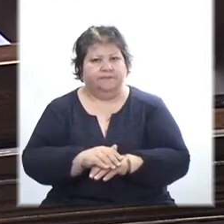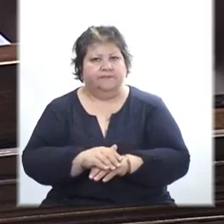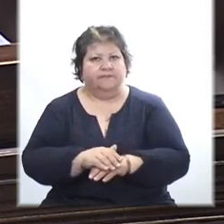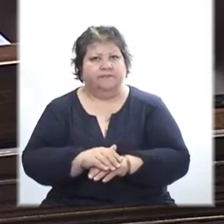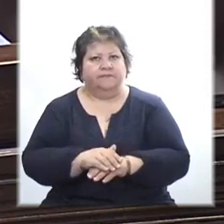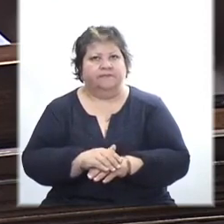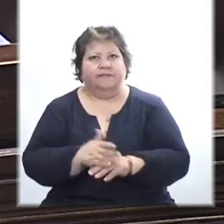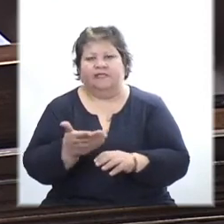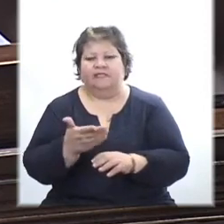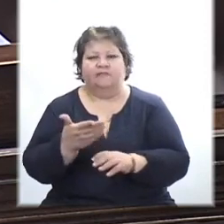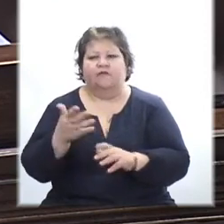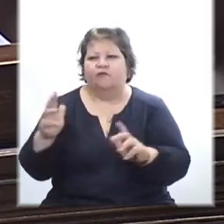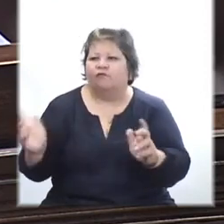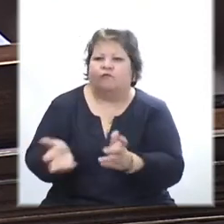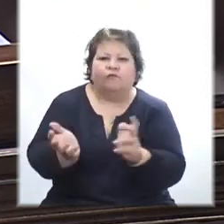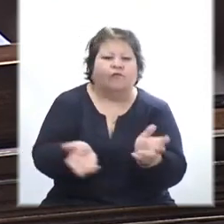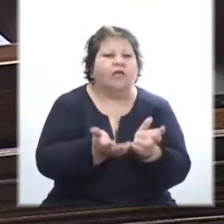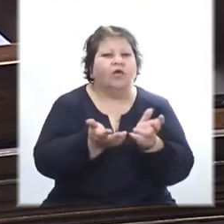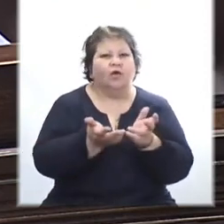tema de los focos intencionales